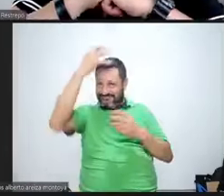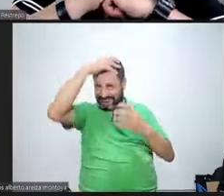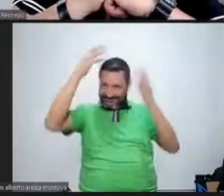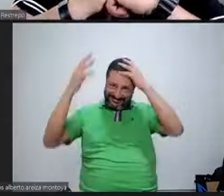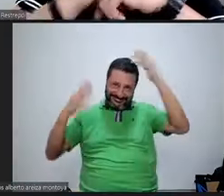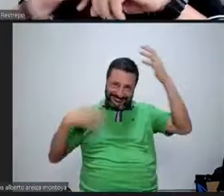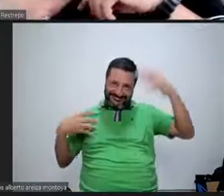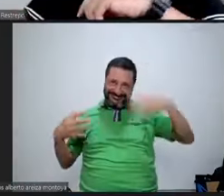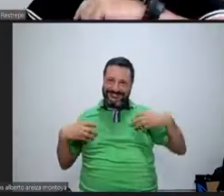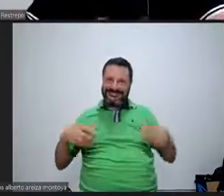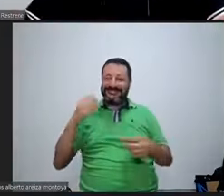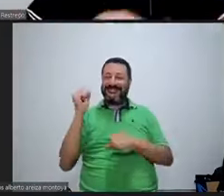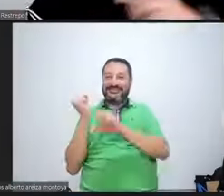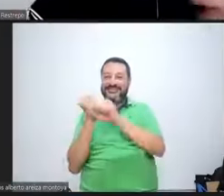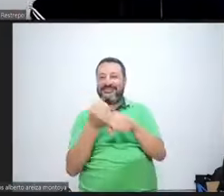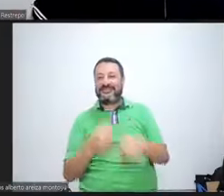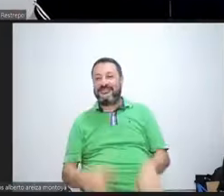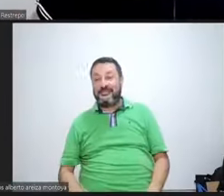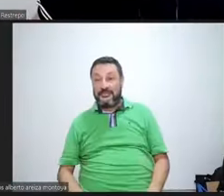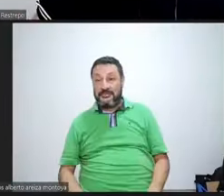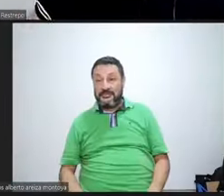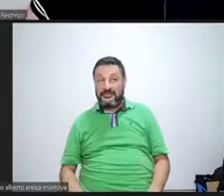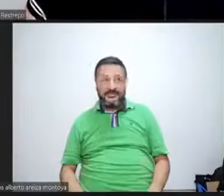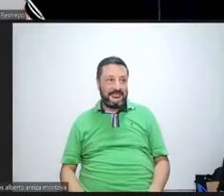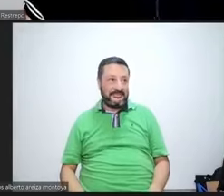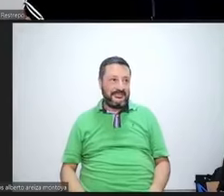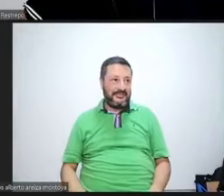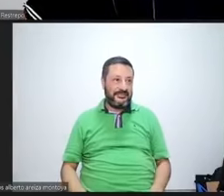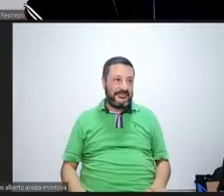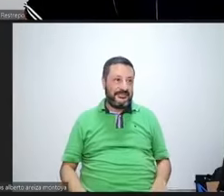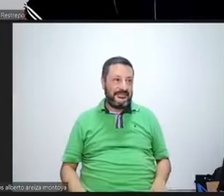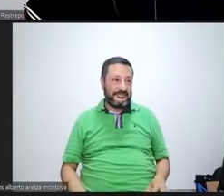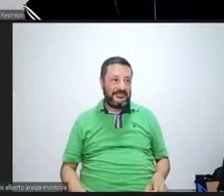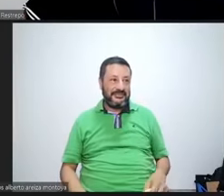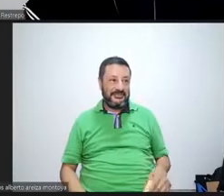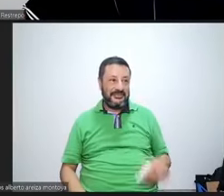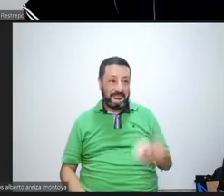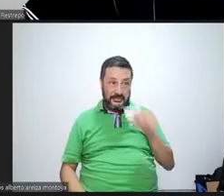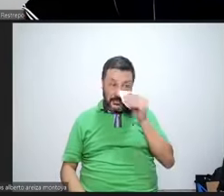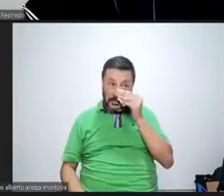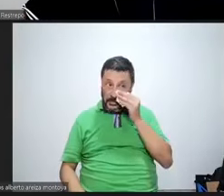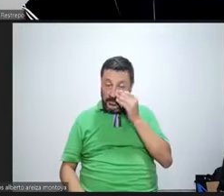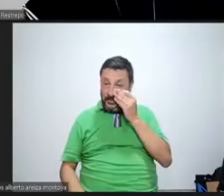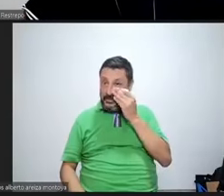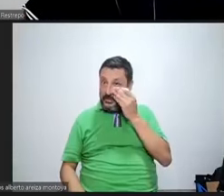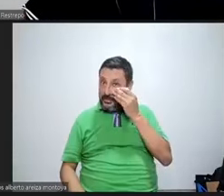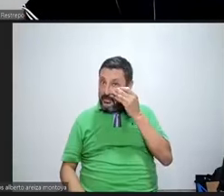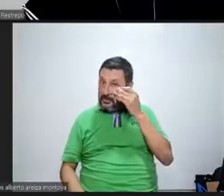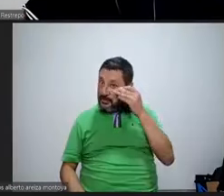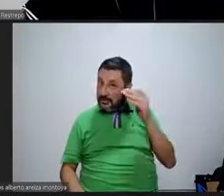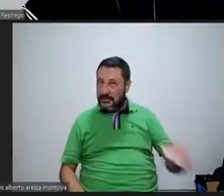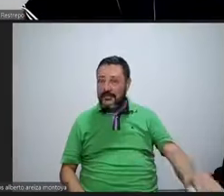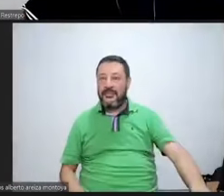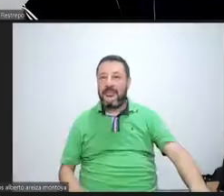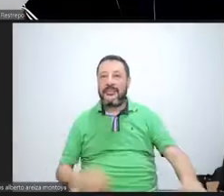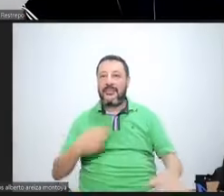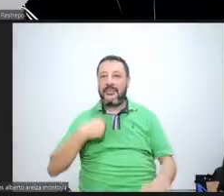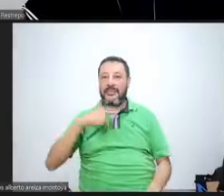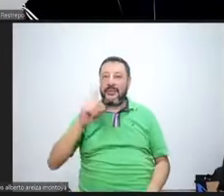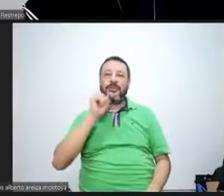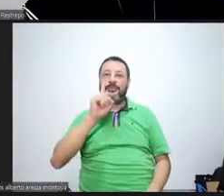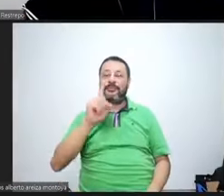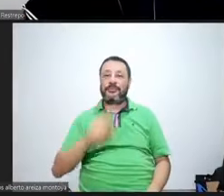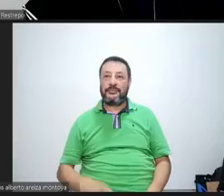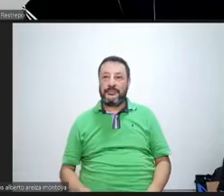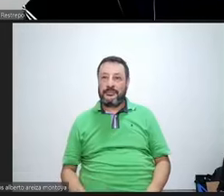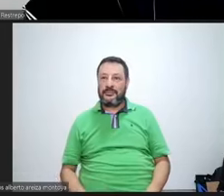No, Checho, y si vieras, Gina, que nos cuente lo de las asimétricas. Una vez yo pasó eso que